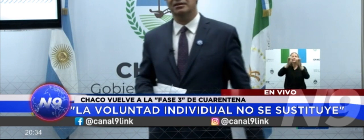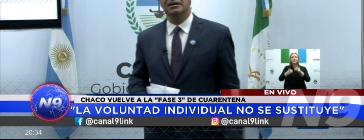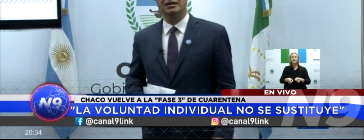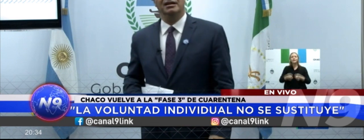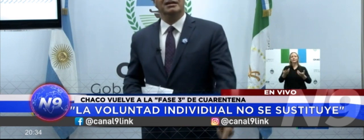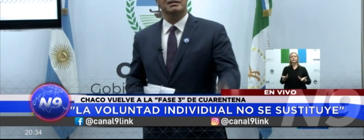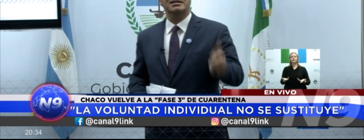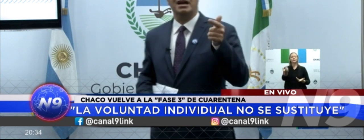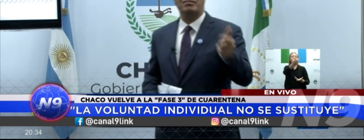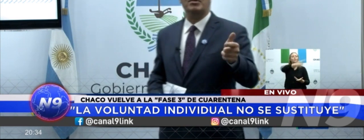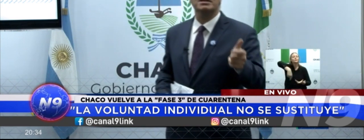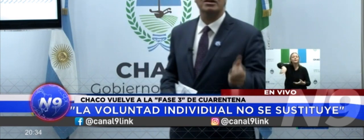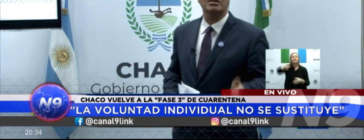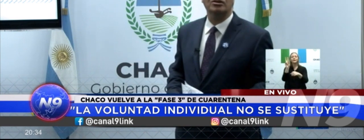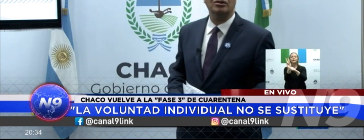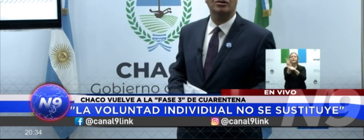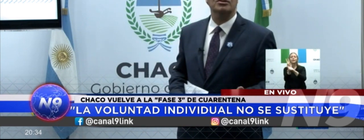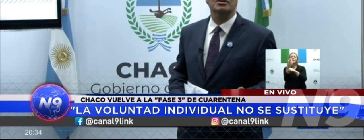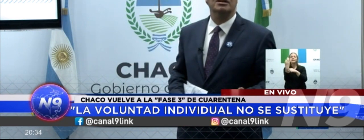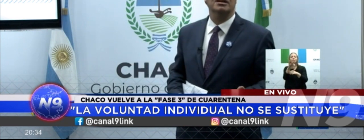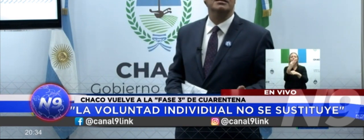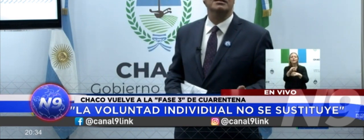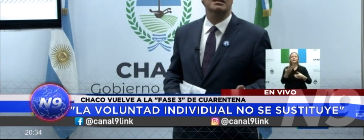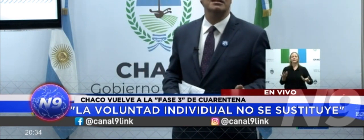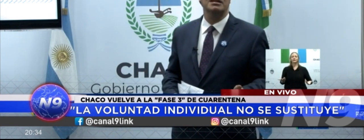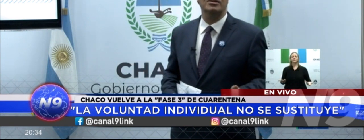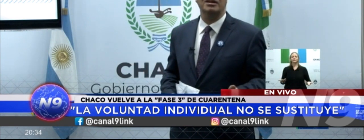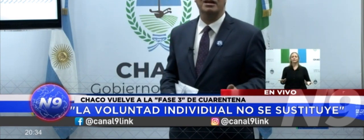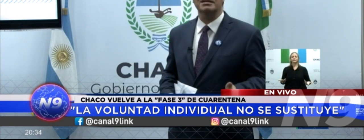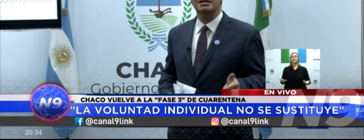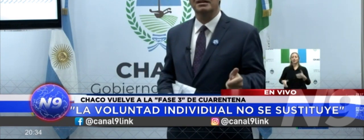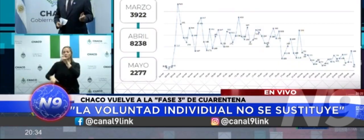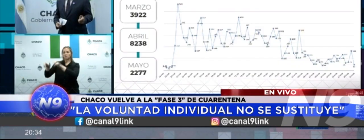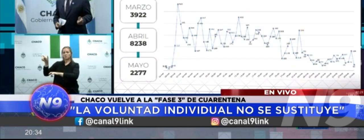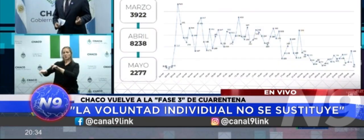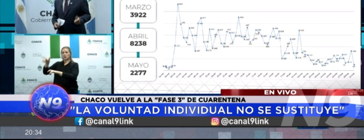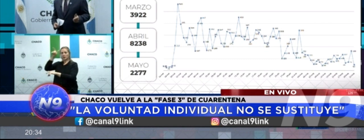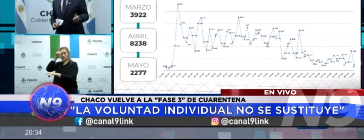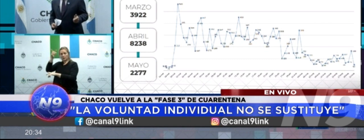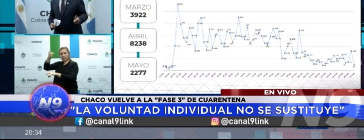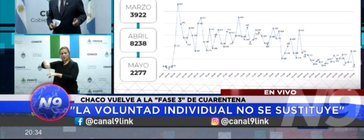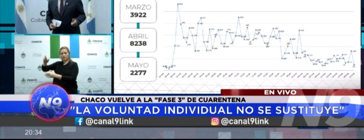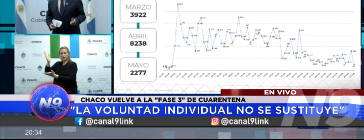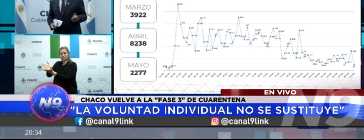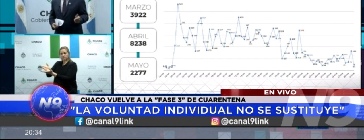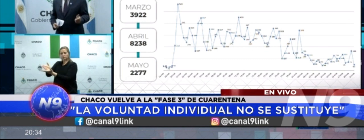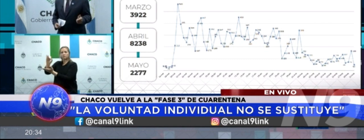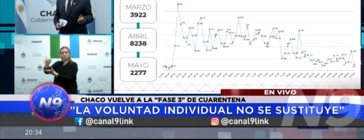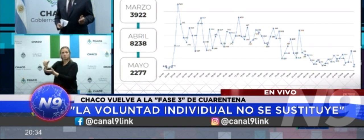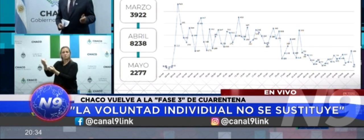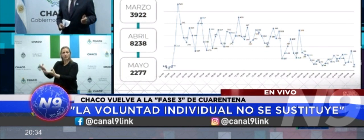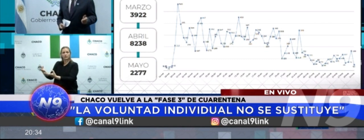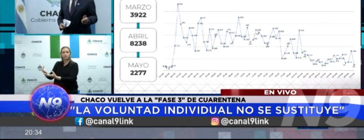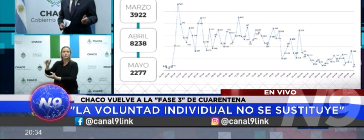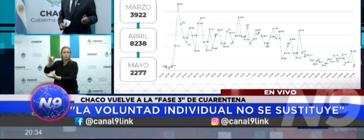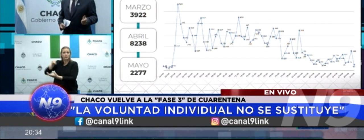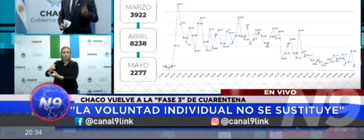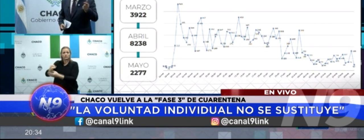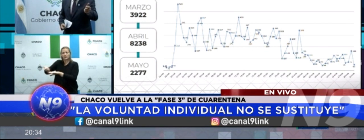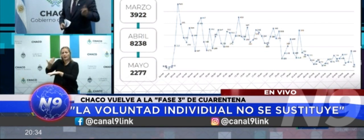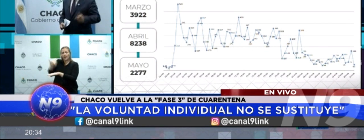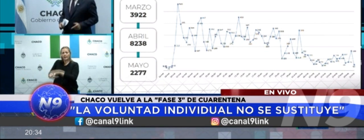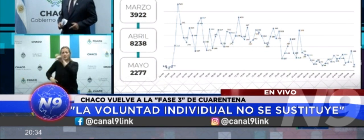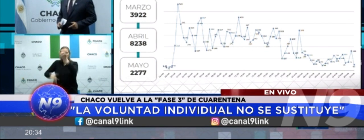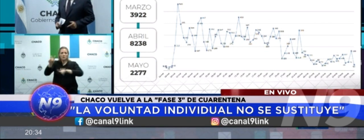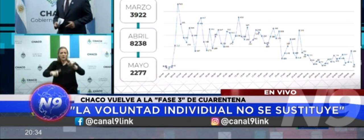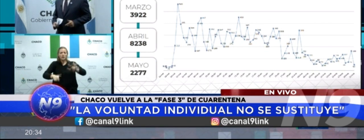detenciones. ¿Se aprovecharon estos 65 días de aislamiento para hacer inversiones en el sistema